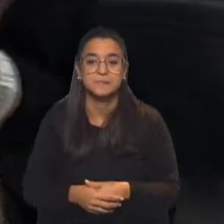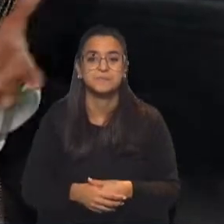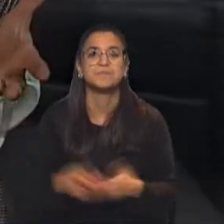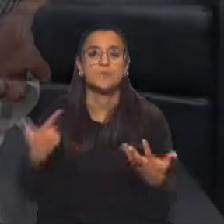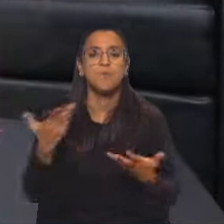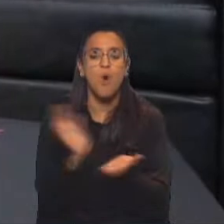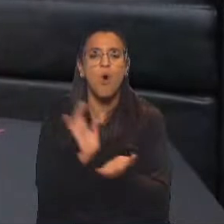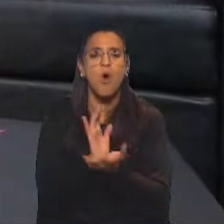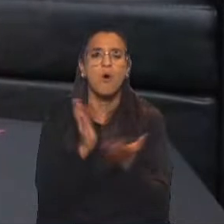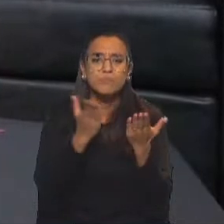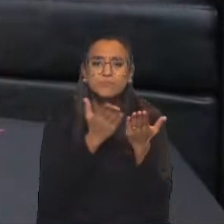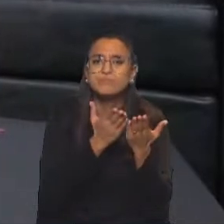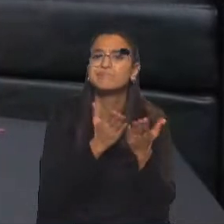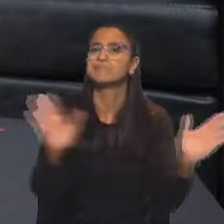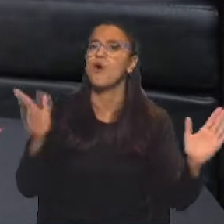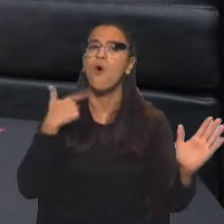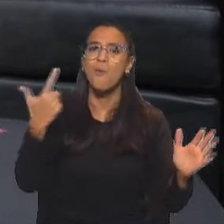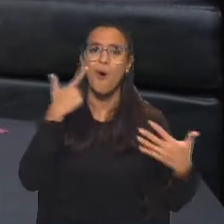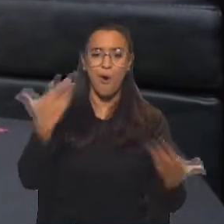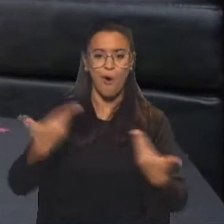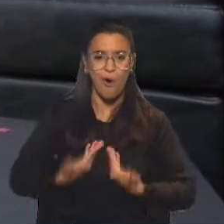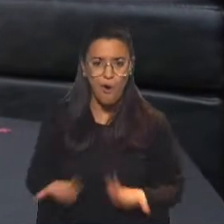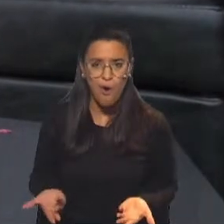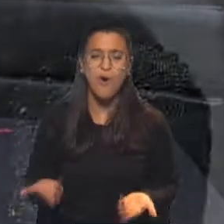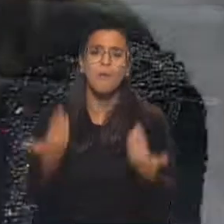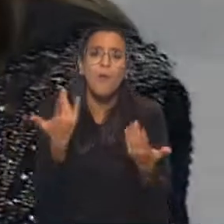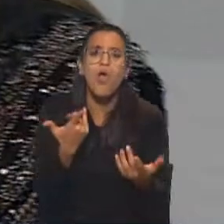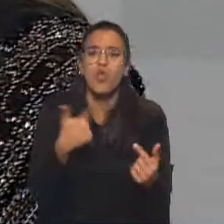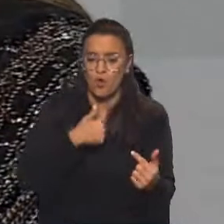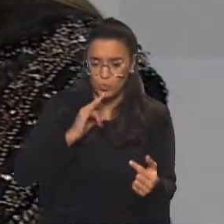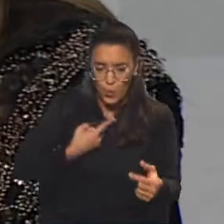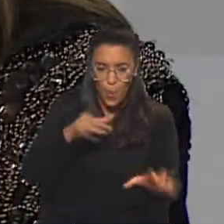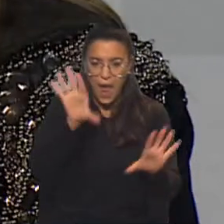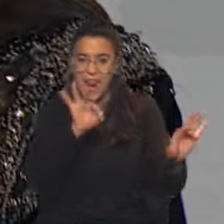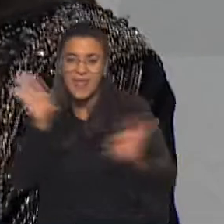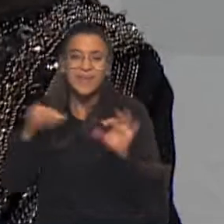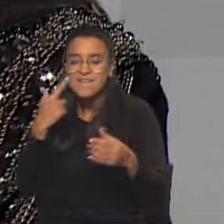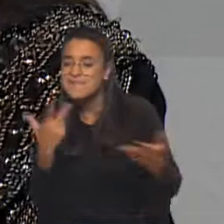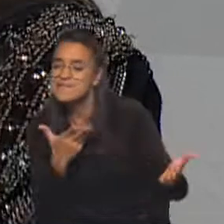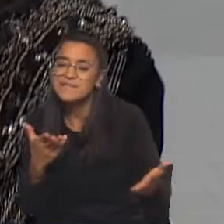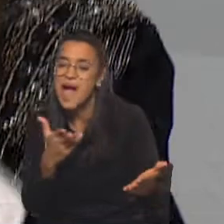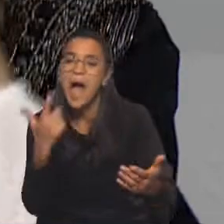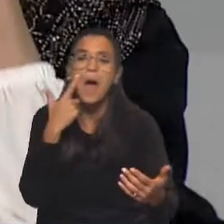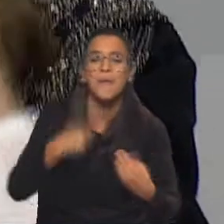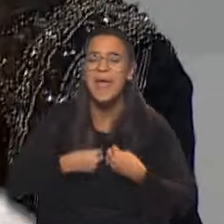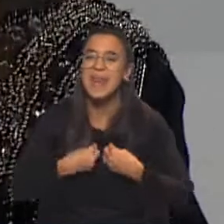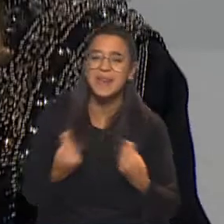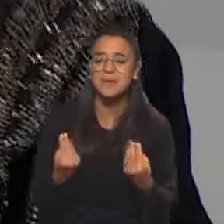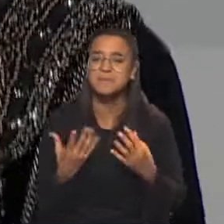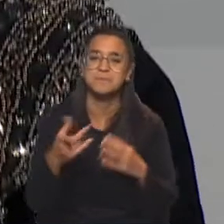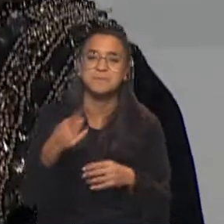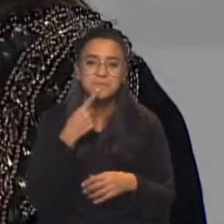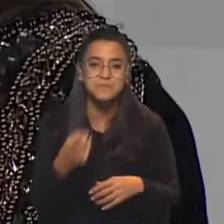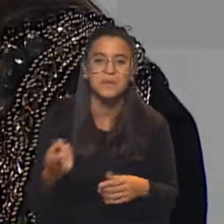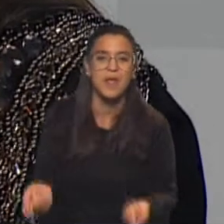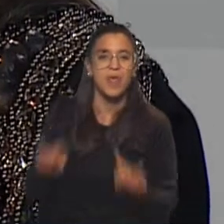esto me ha abierto muchas puertas y ahora puedo elegir. Me guío por la intuición y voy eligiendo cosas que